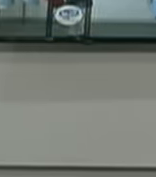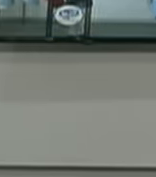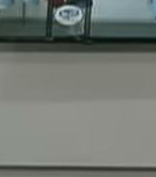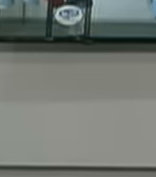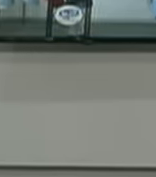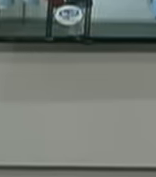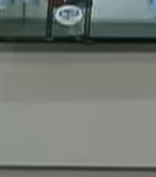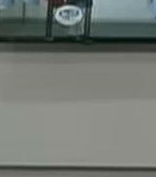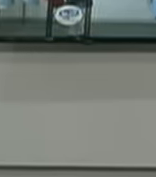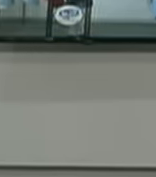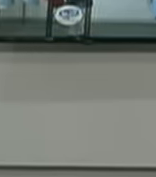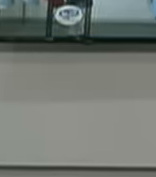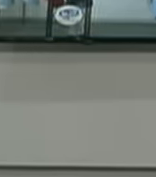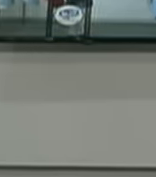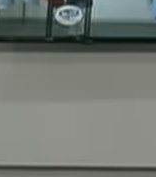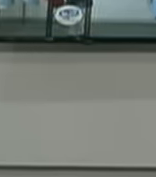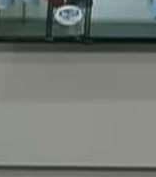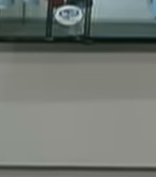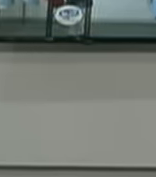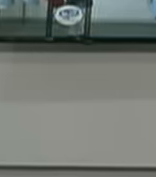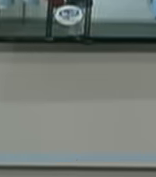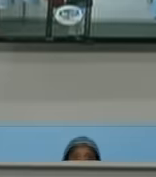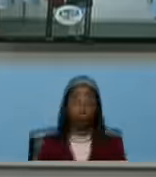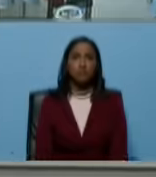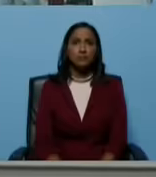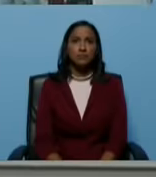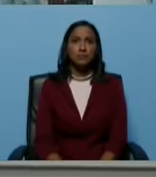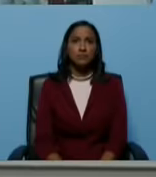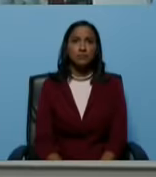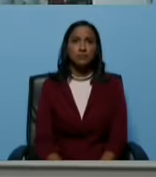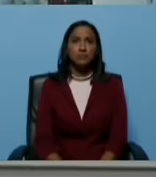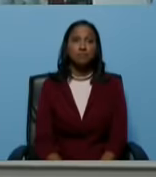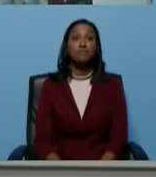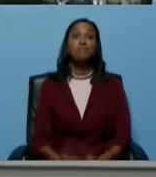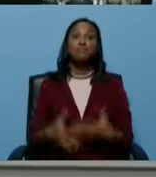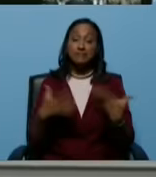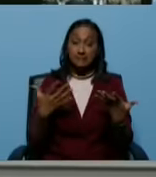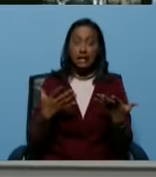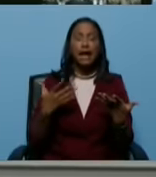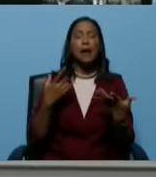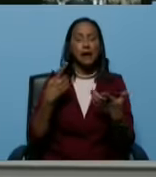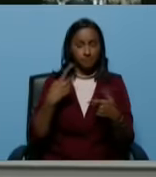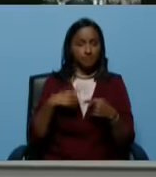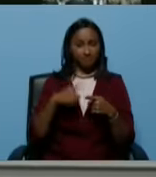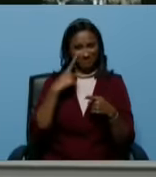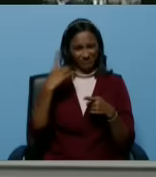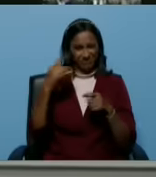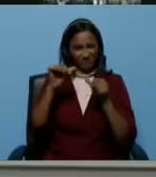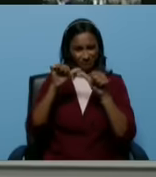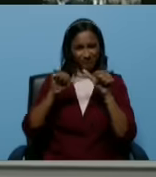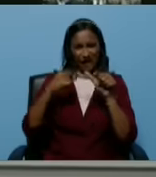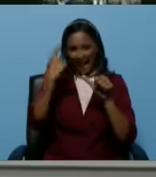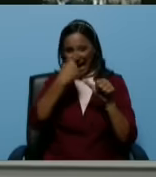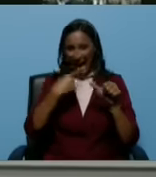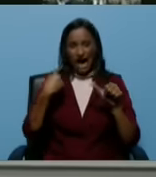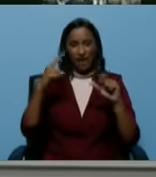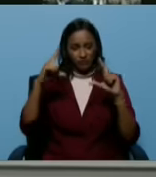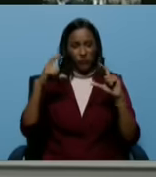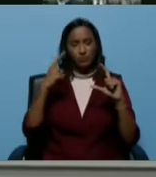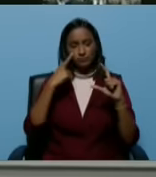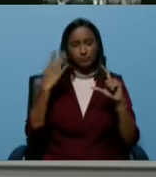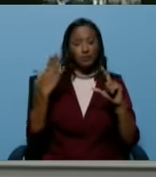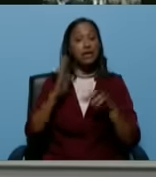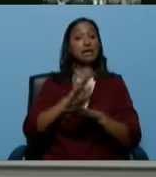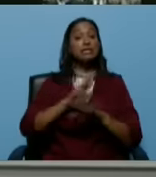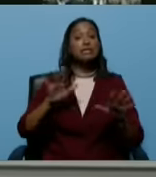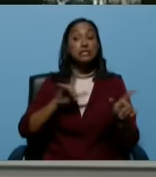Vinculado a todo esto que he mencionado, hay algo también sumamente despreciable. Ya el presidente de la República, Nicolás